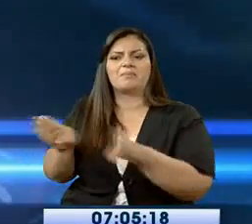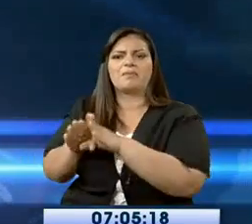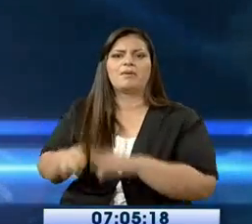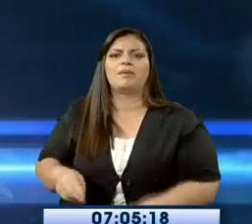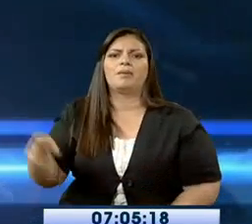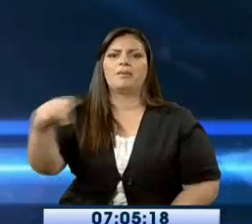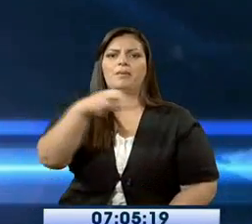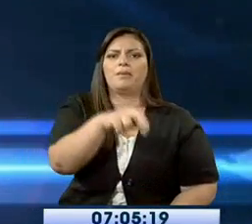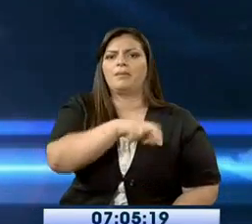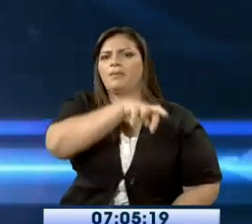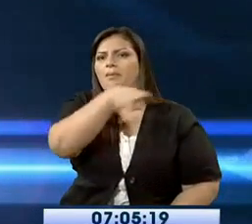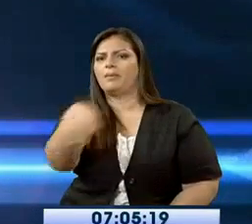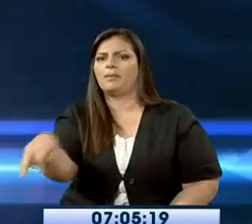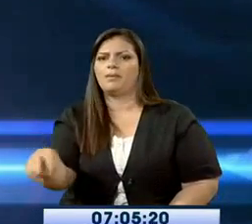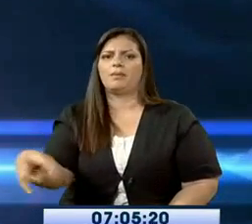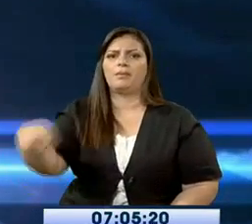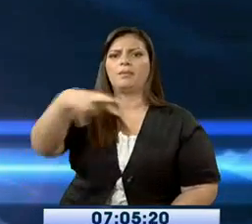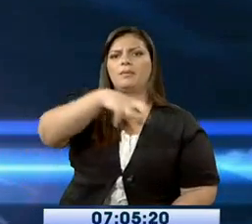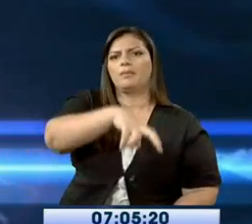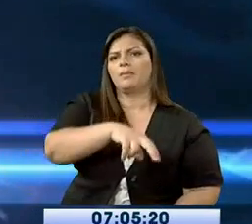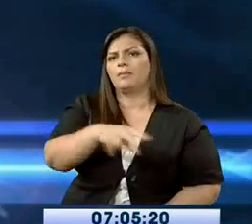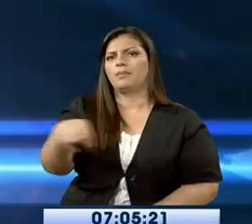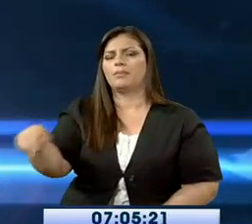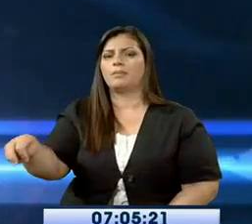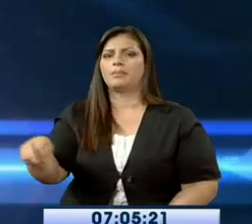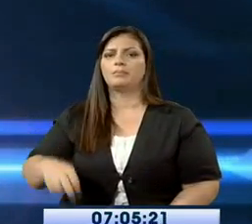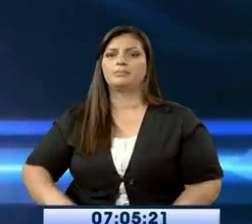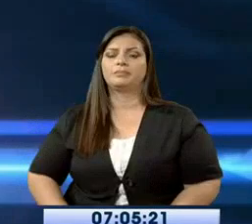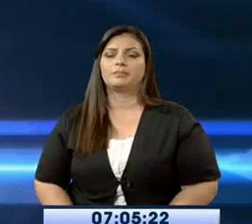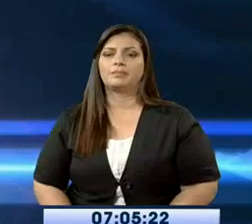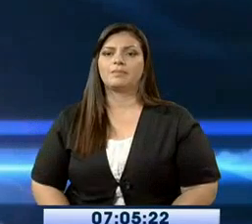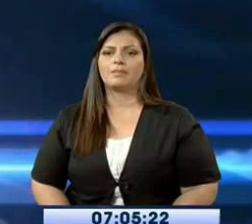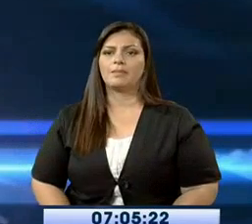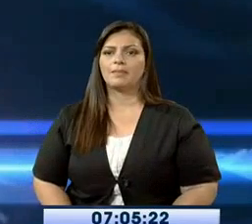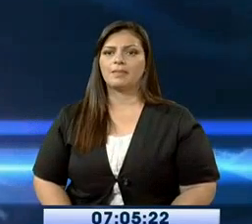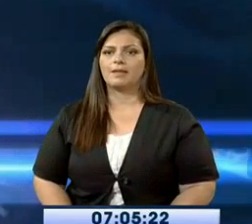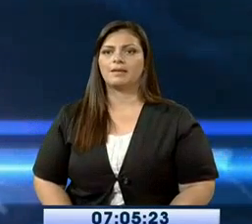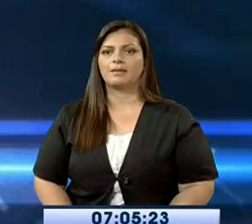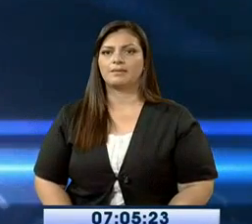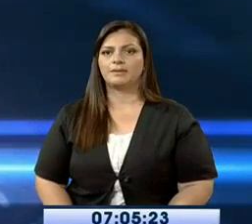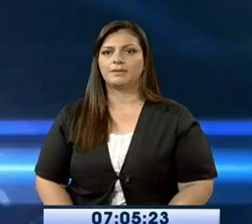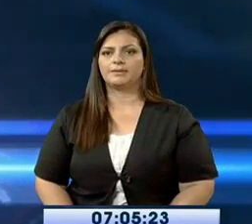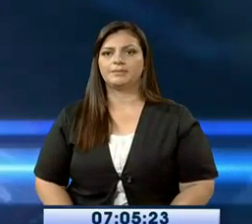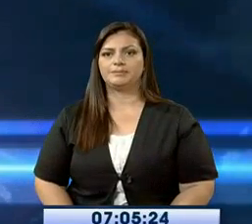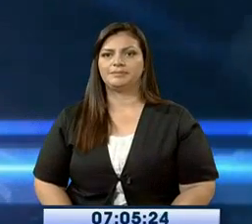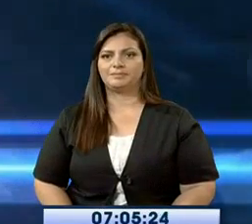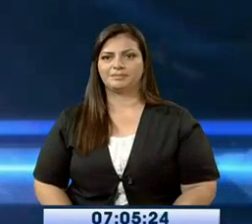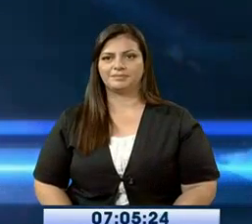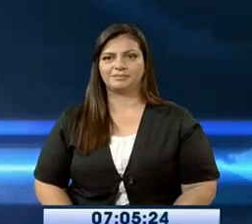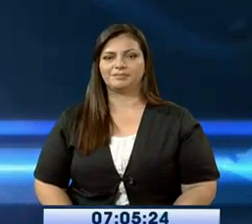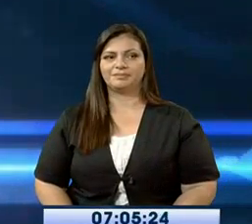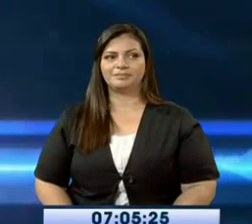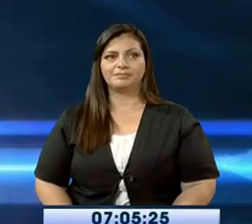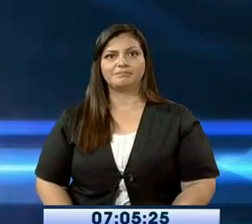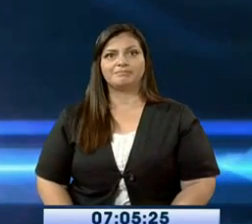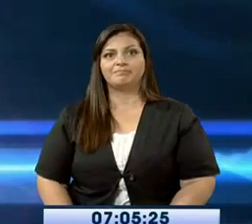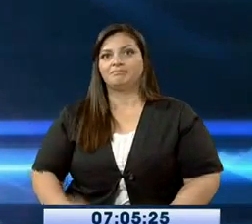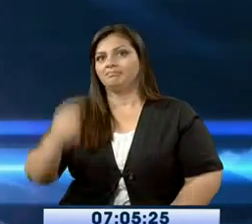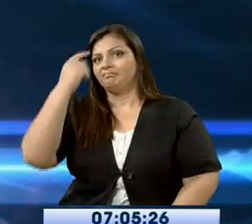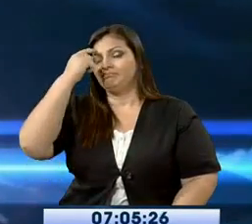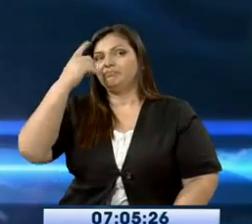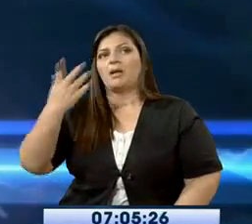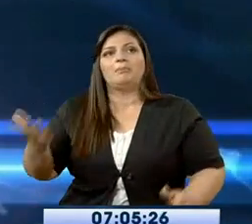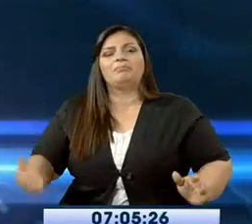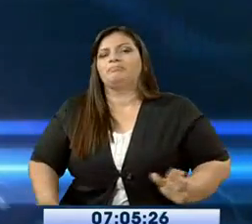bueno, ¿qué va a pasar aquello? Pero no esperemos a que suceda. Mañana, Dios no permita, ocurre, no sé, alguna explosión,